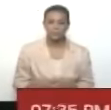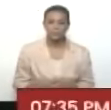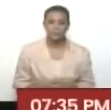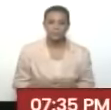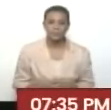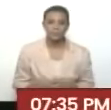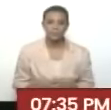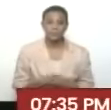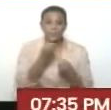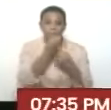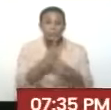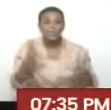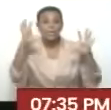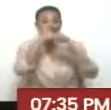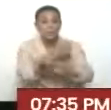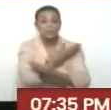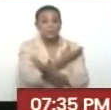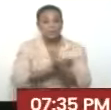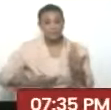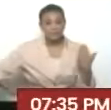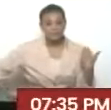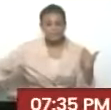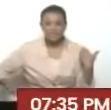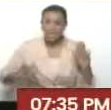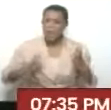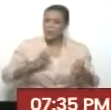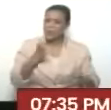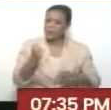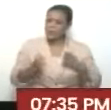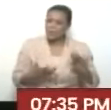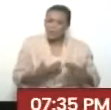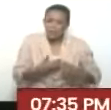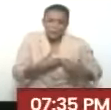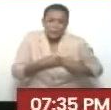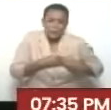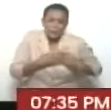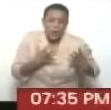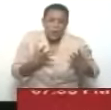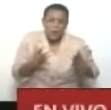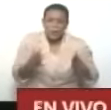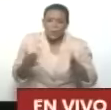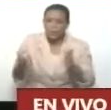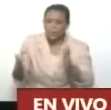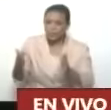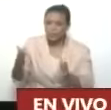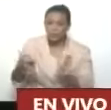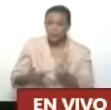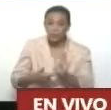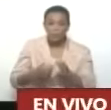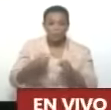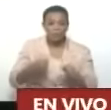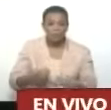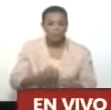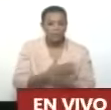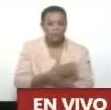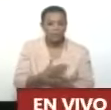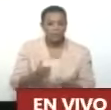Buenas noches, presidente. ¿Cuánta emoción debe sentir en su corazón por la muestra de valentía, coraje y amor